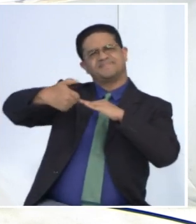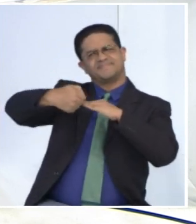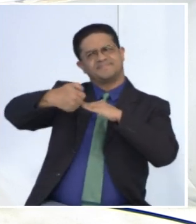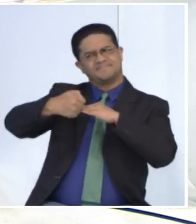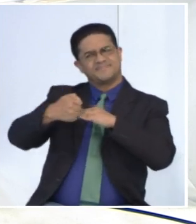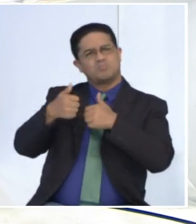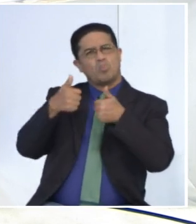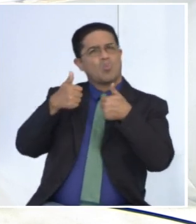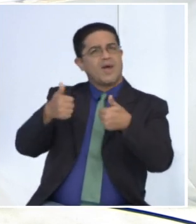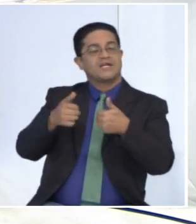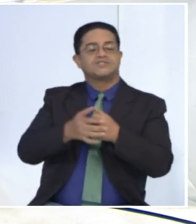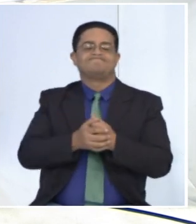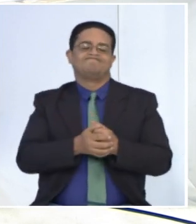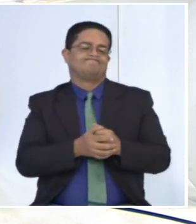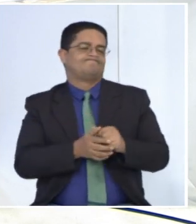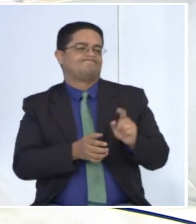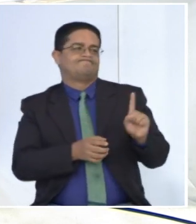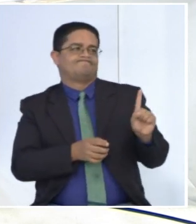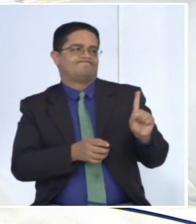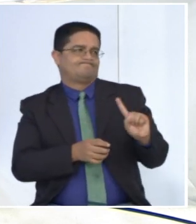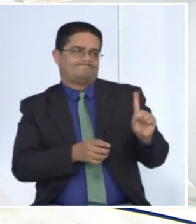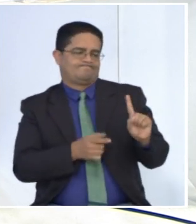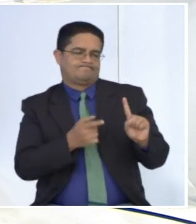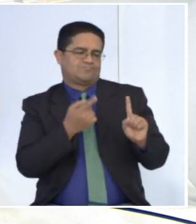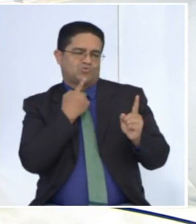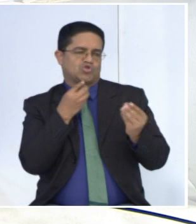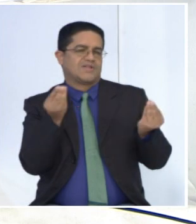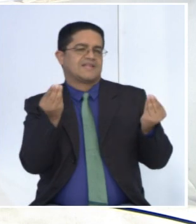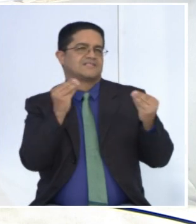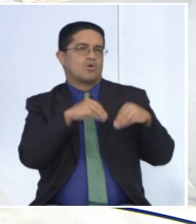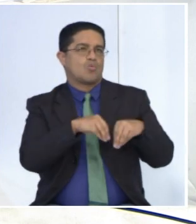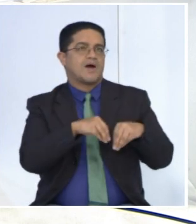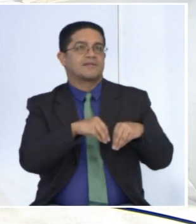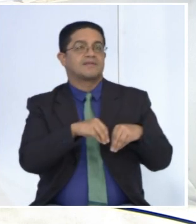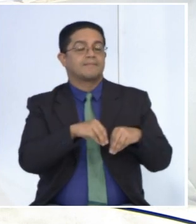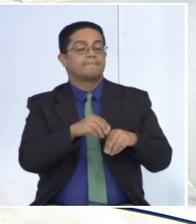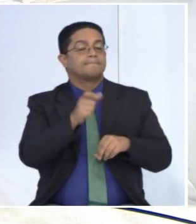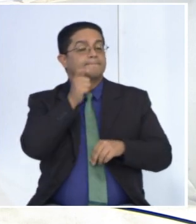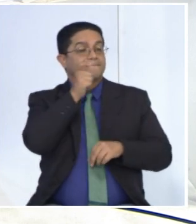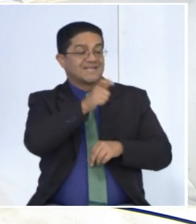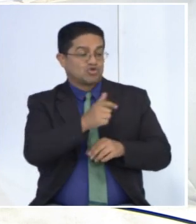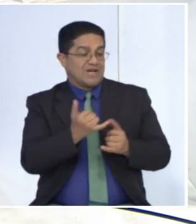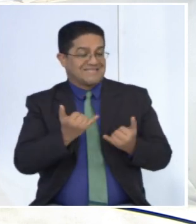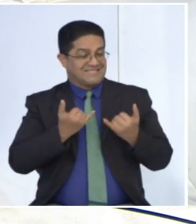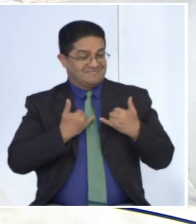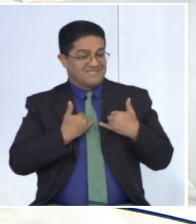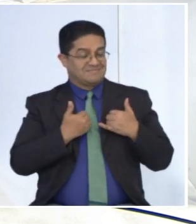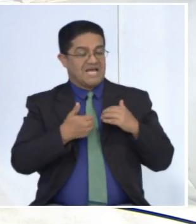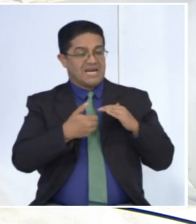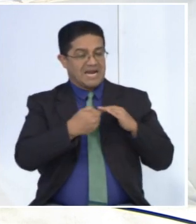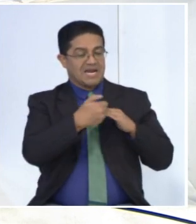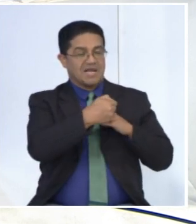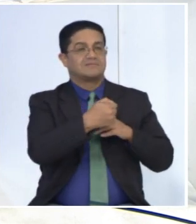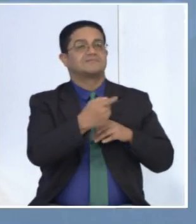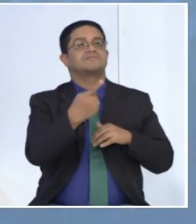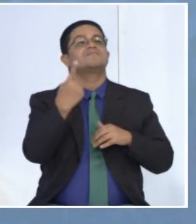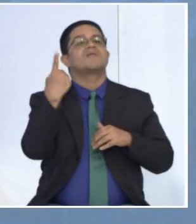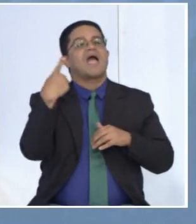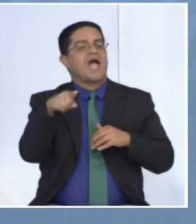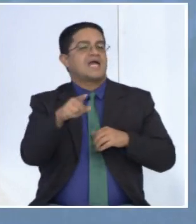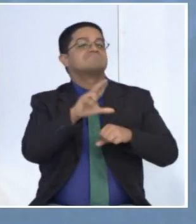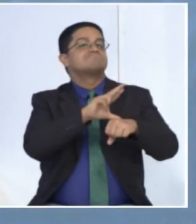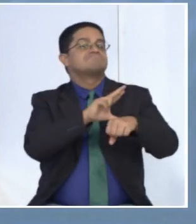diabético? No, totalmente en desacuerdo con que el paciente por sí mismo se corte las uñas de los pies. Sí, incluso existen